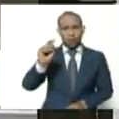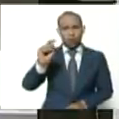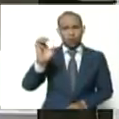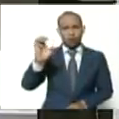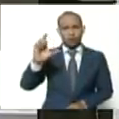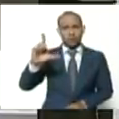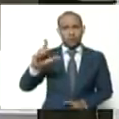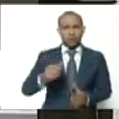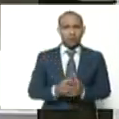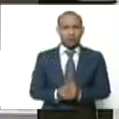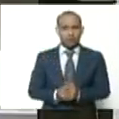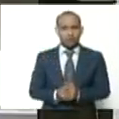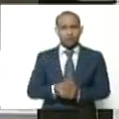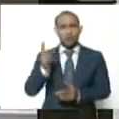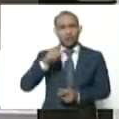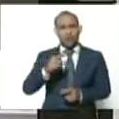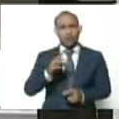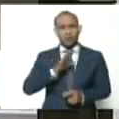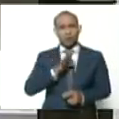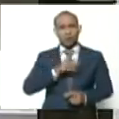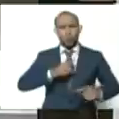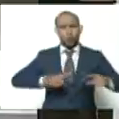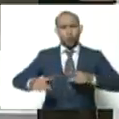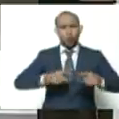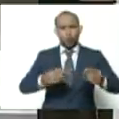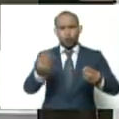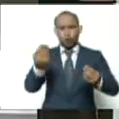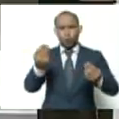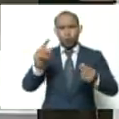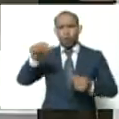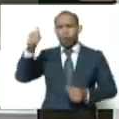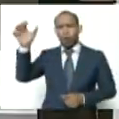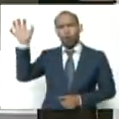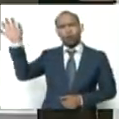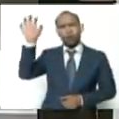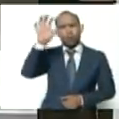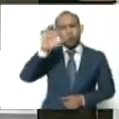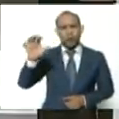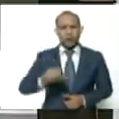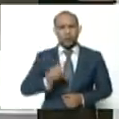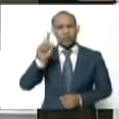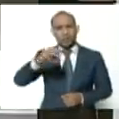para el manejo de monedas extranjeras en Ipostel y de criptomonedas.